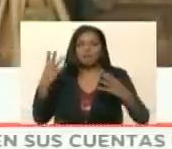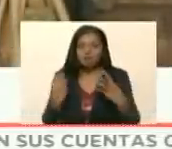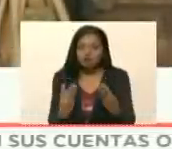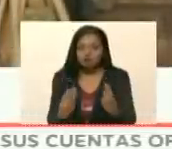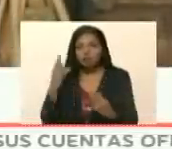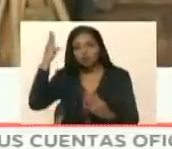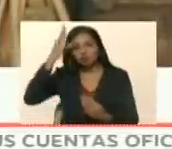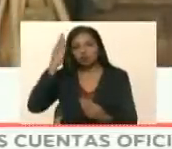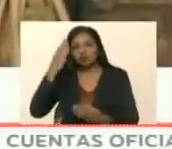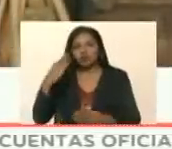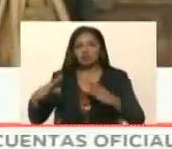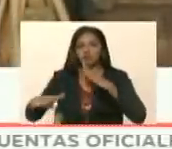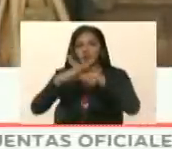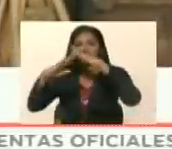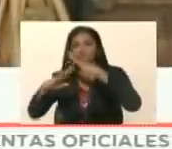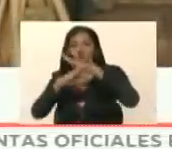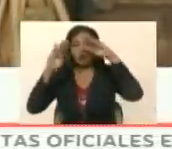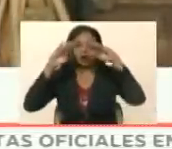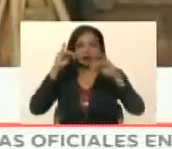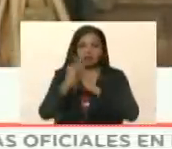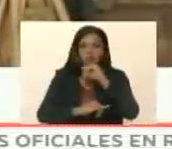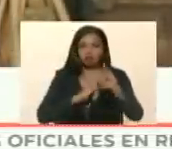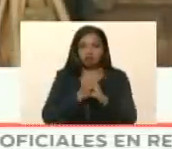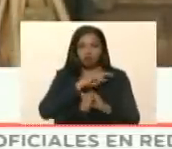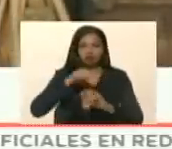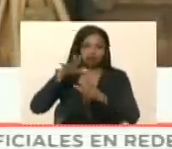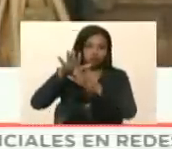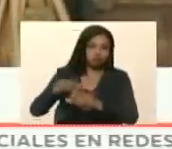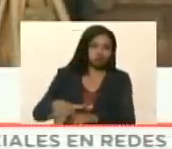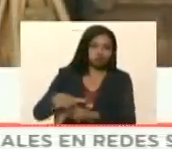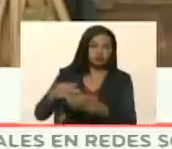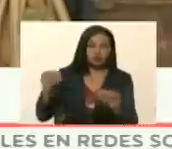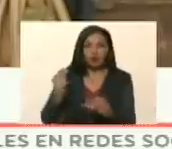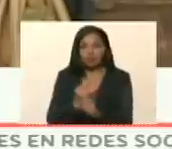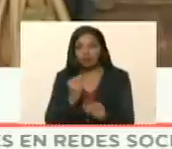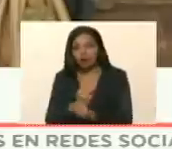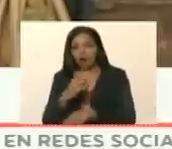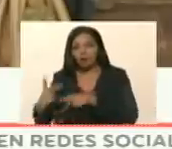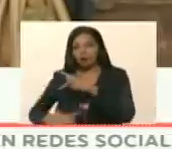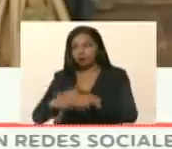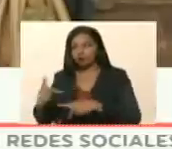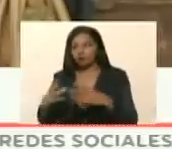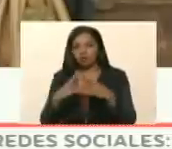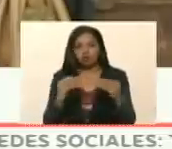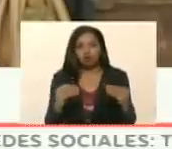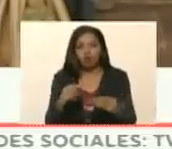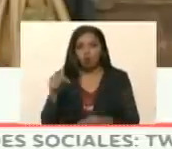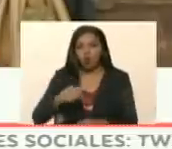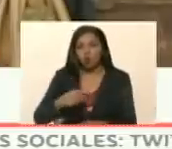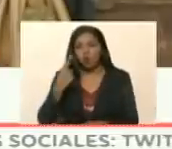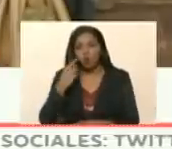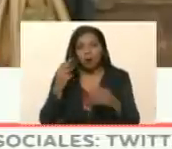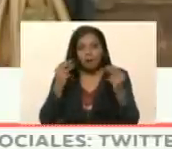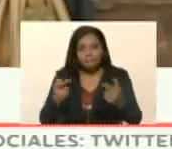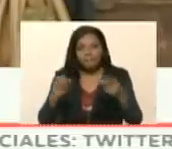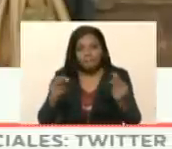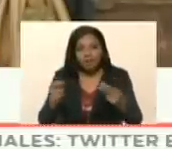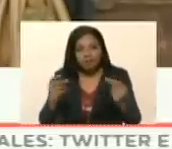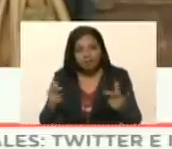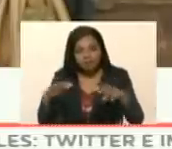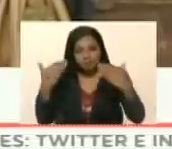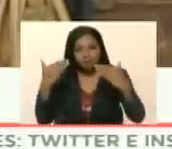bloqueo internacional lo vencemos con trabajo y producción nacional. Oído y alerta, nuestro